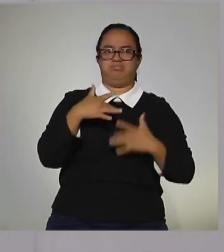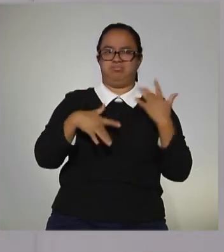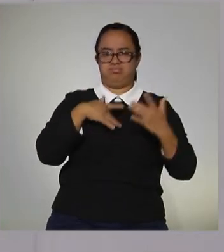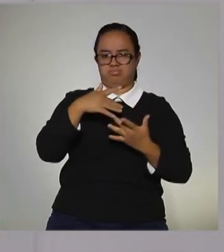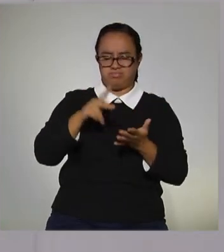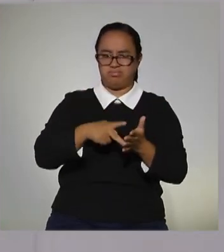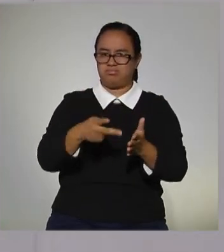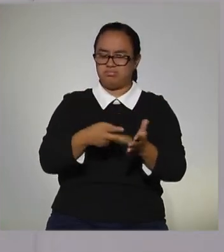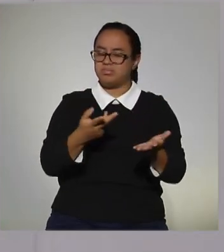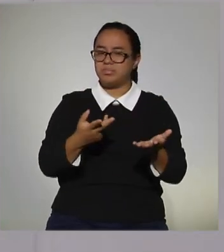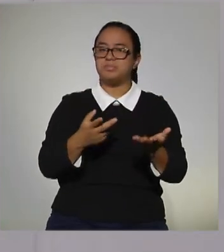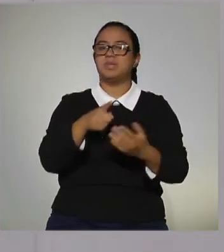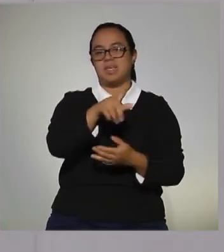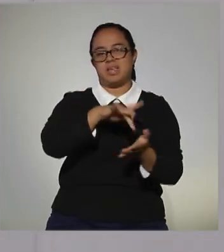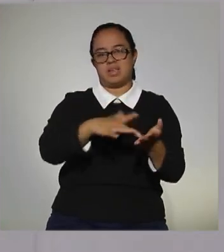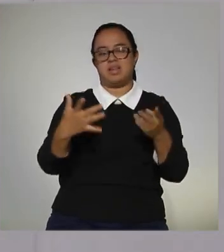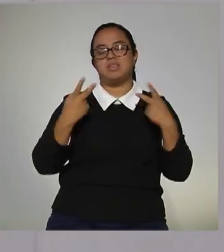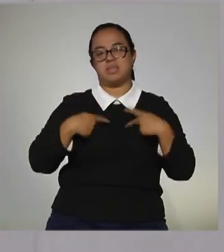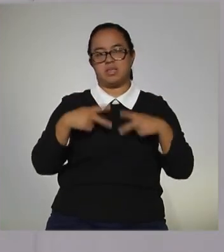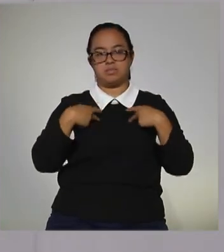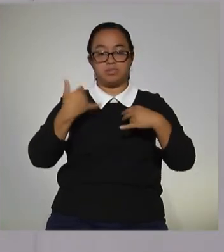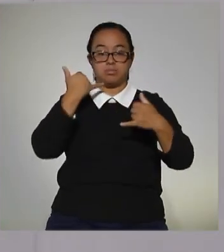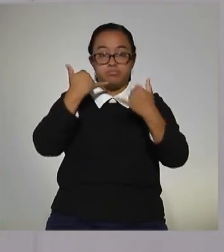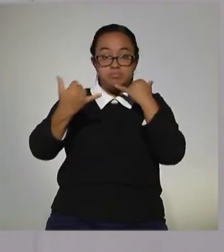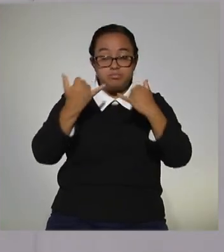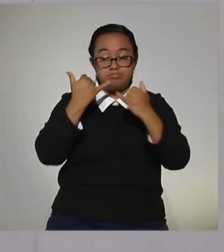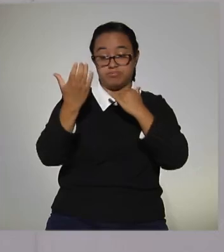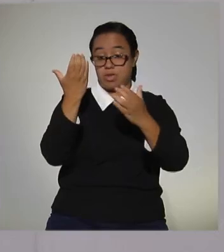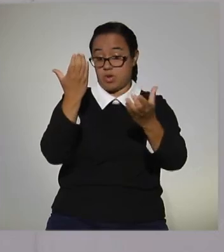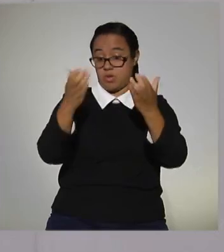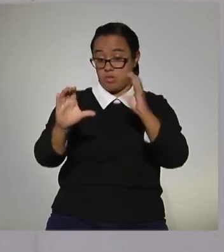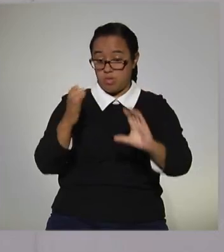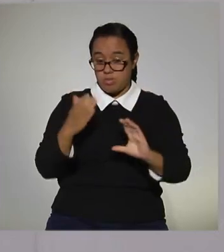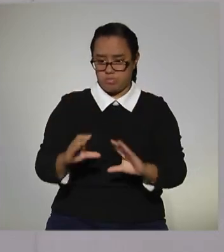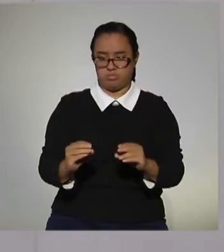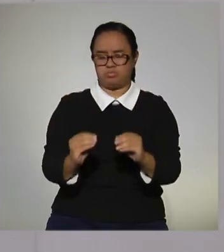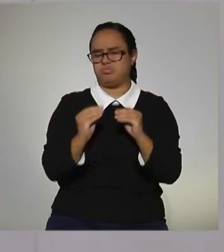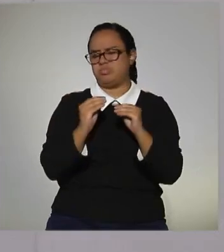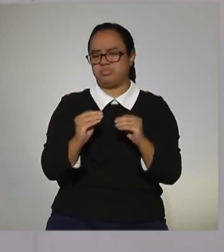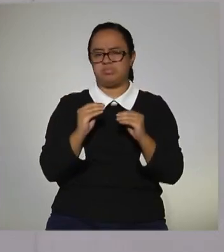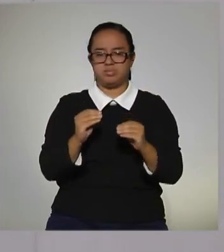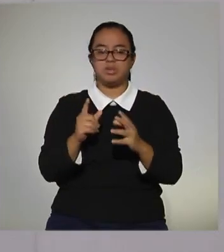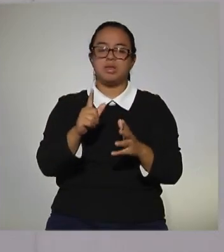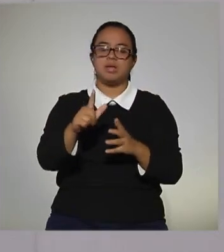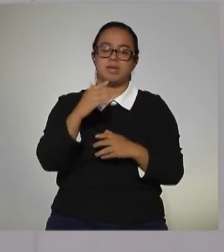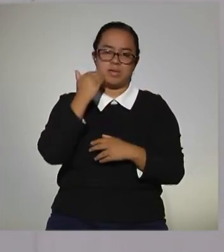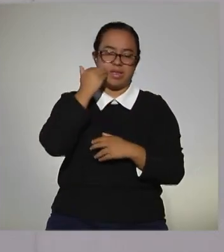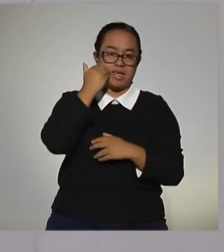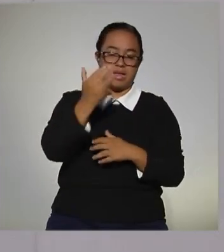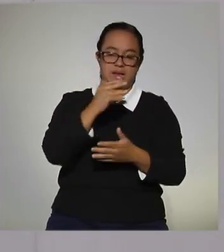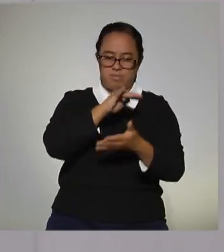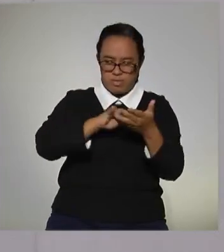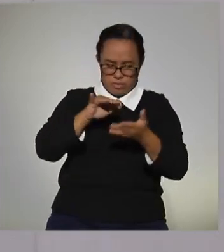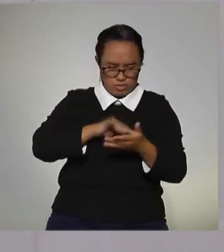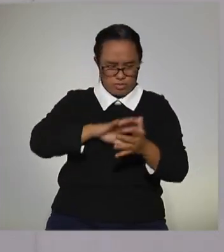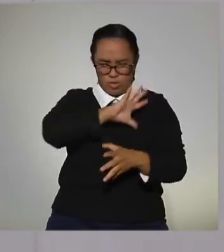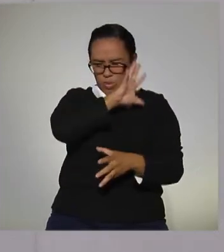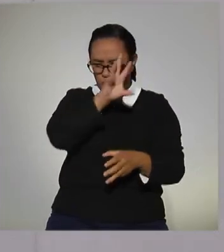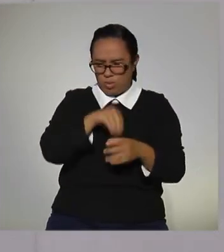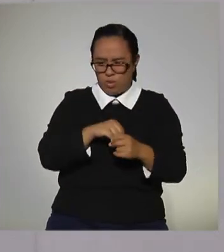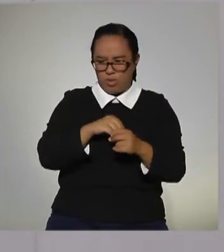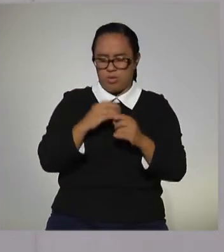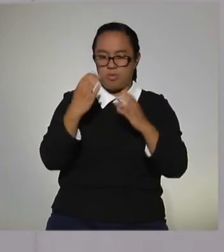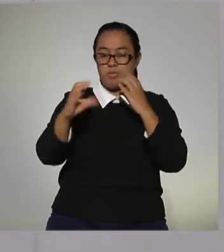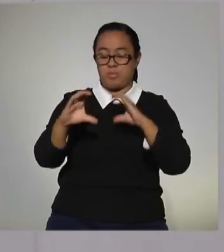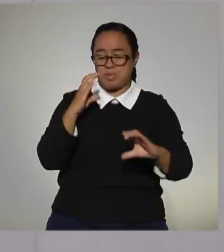está muy atenta del tema y sobre todo porque están llamando y comentando muchísimo. Claro. Queremos leer casi todos los comentarios y digo